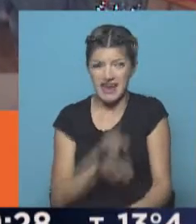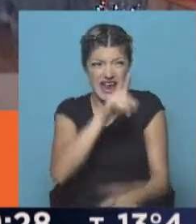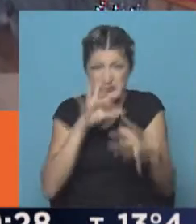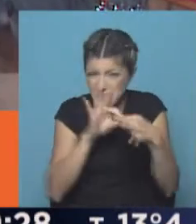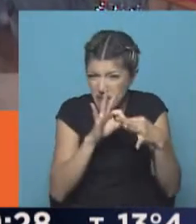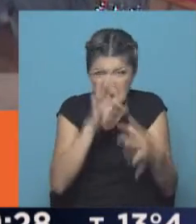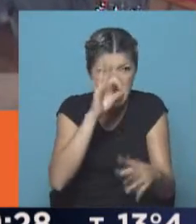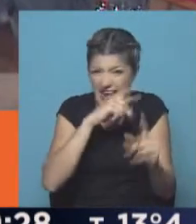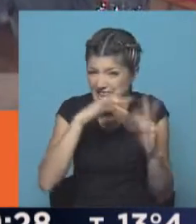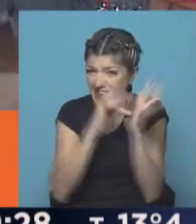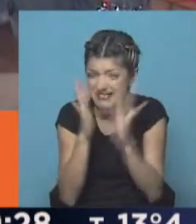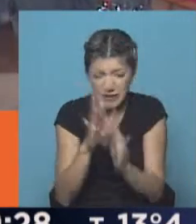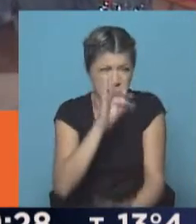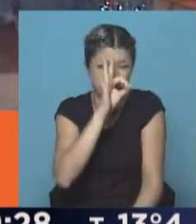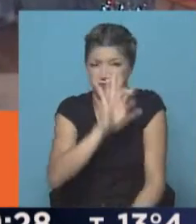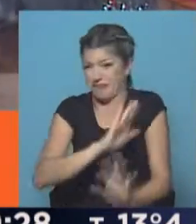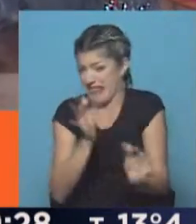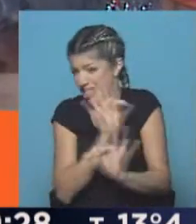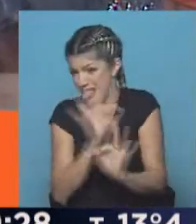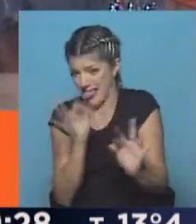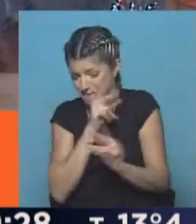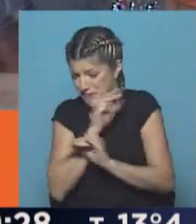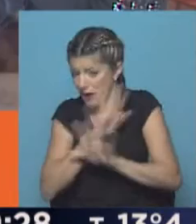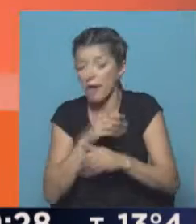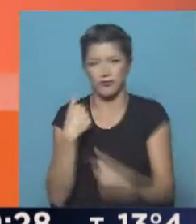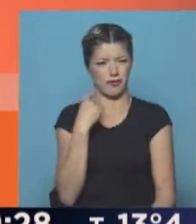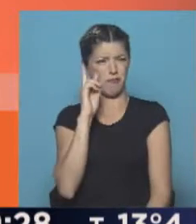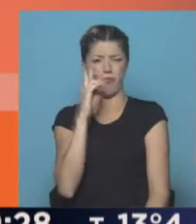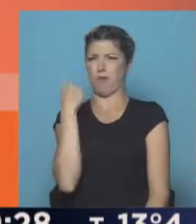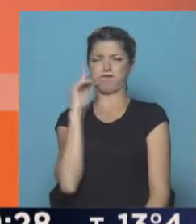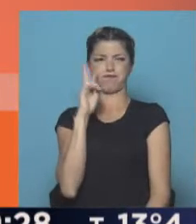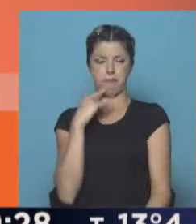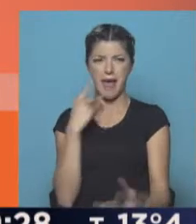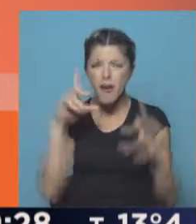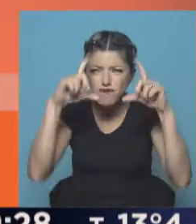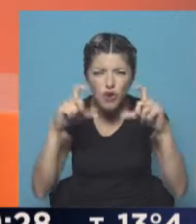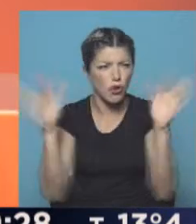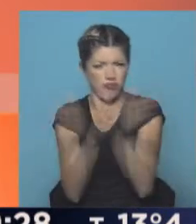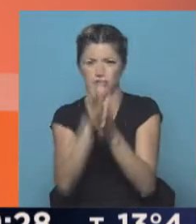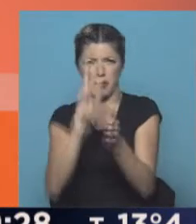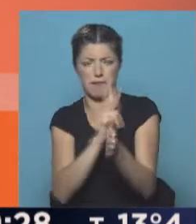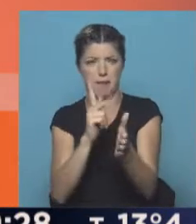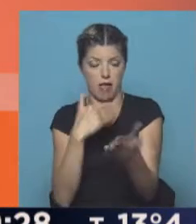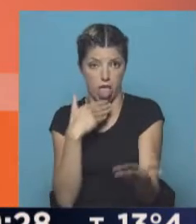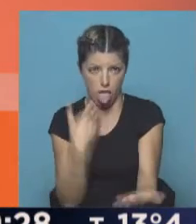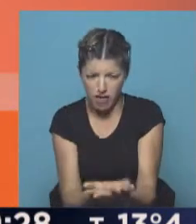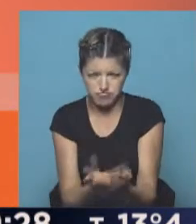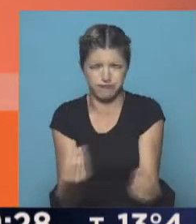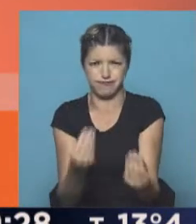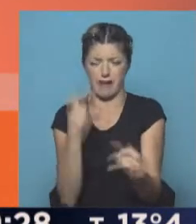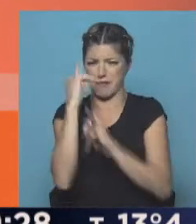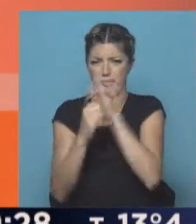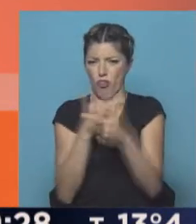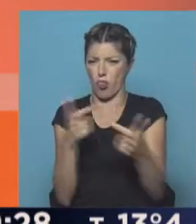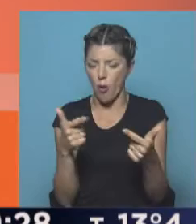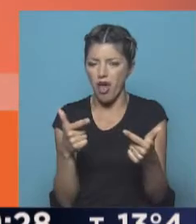iglesia. Entonces, cuando uno lo ve pegado al Papa, son las cosas inentendibles o quizá entendibles, por eso